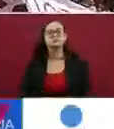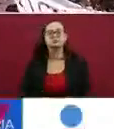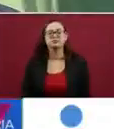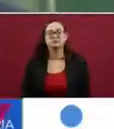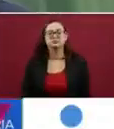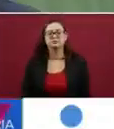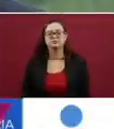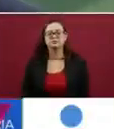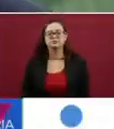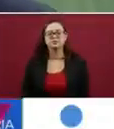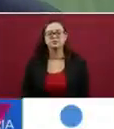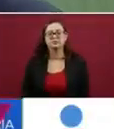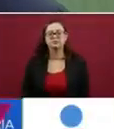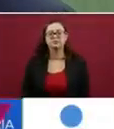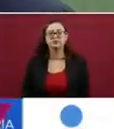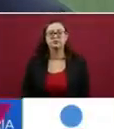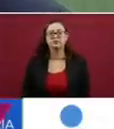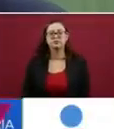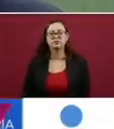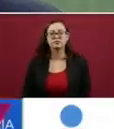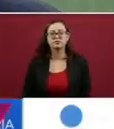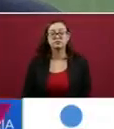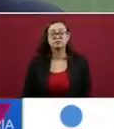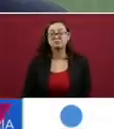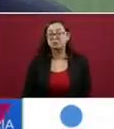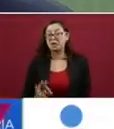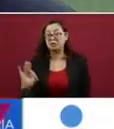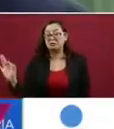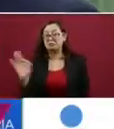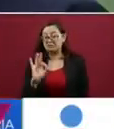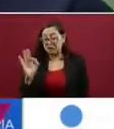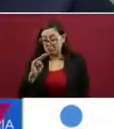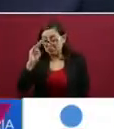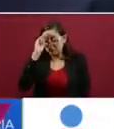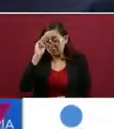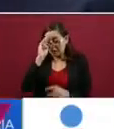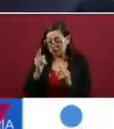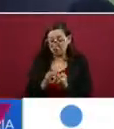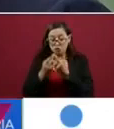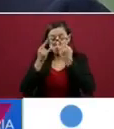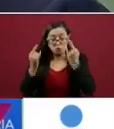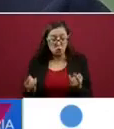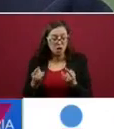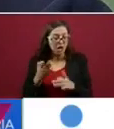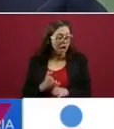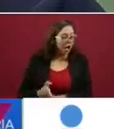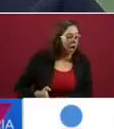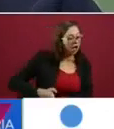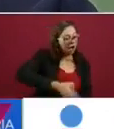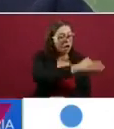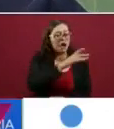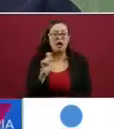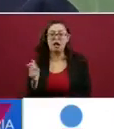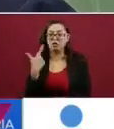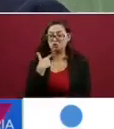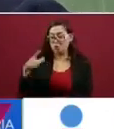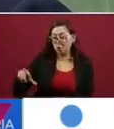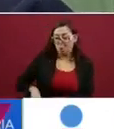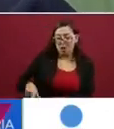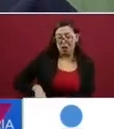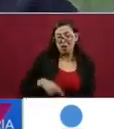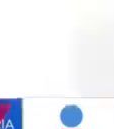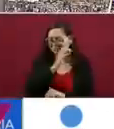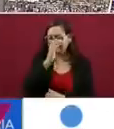Posiblemente nunca al comienzo de un gobierno se haya hecho tanto en tan poco